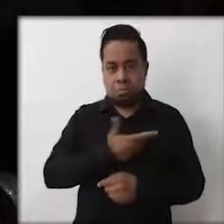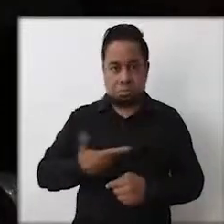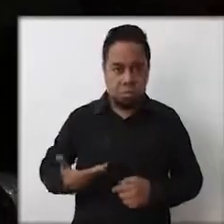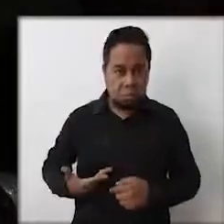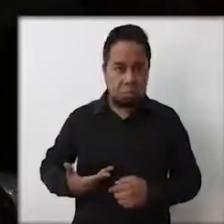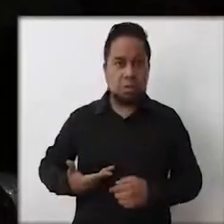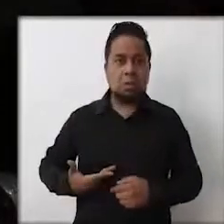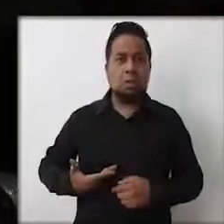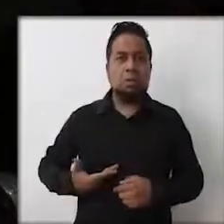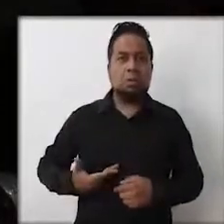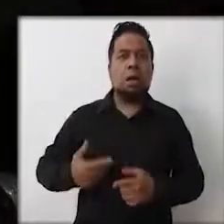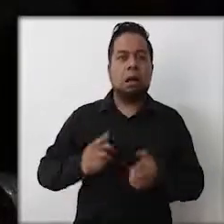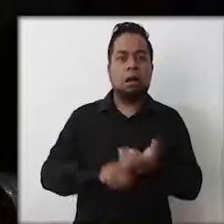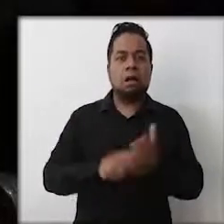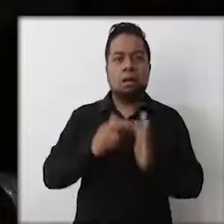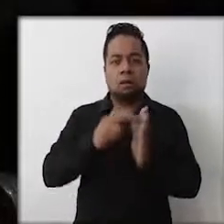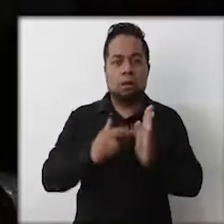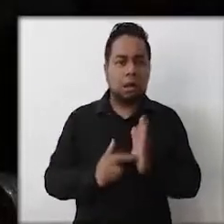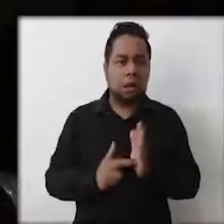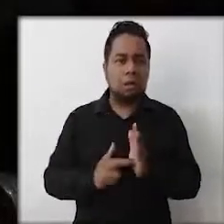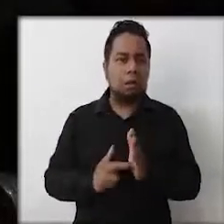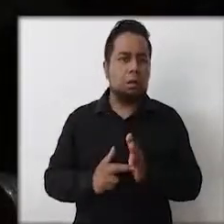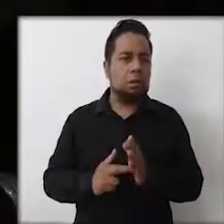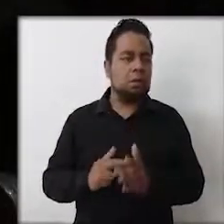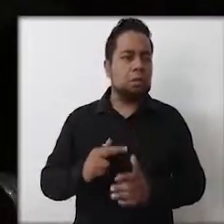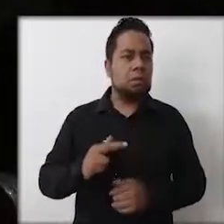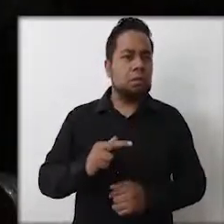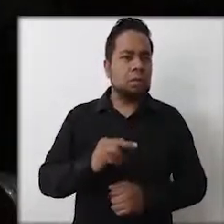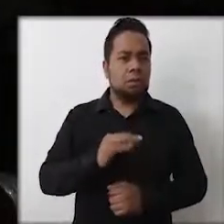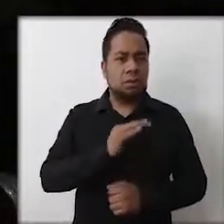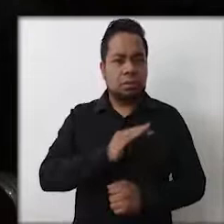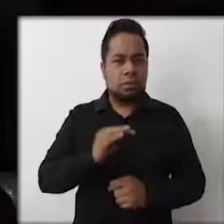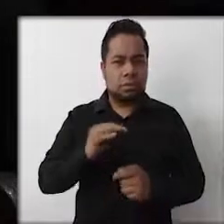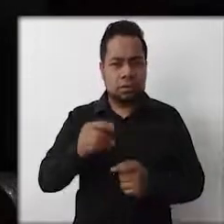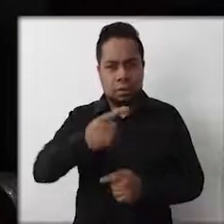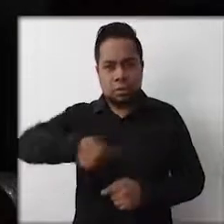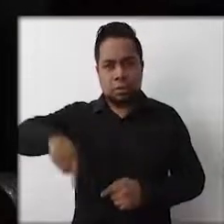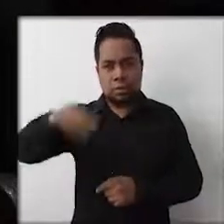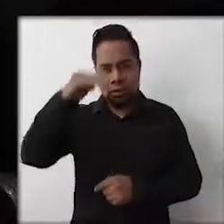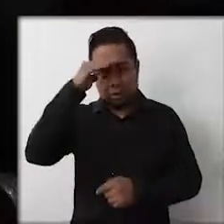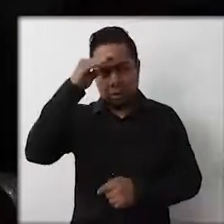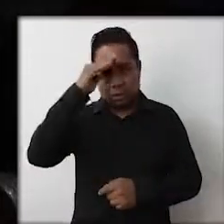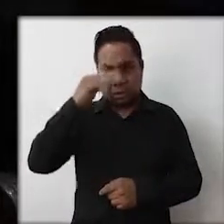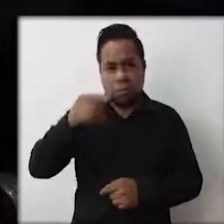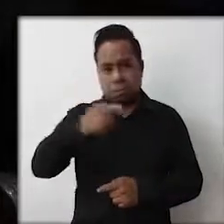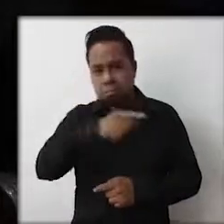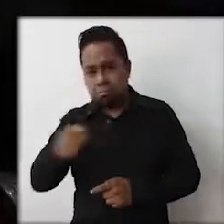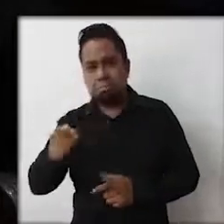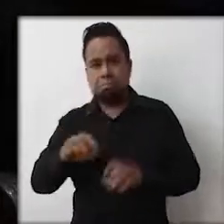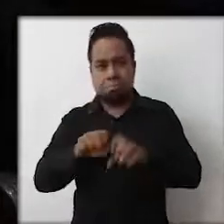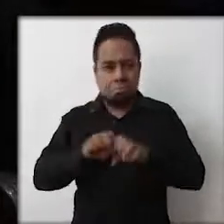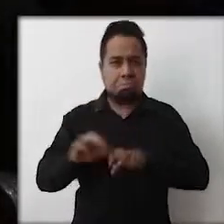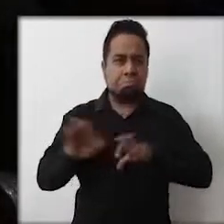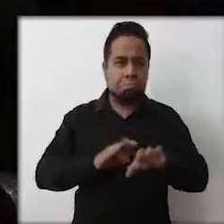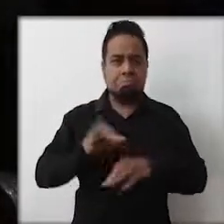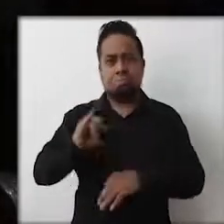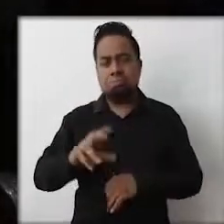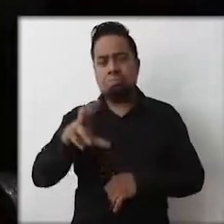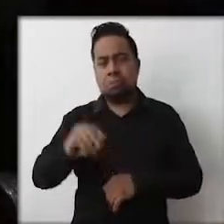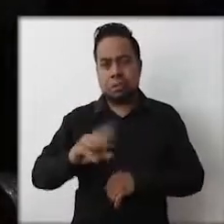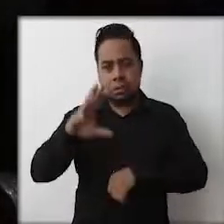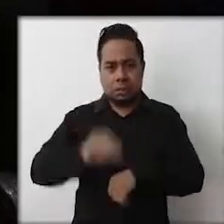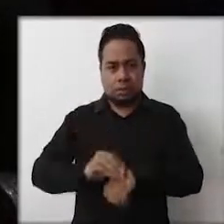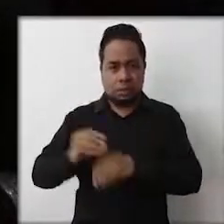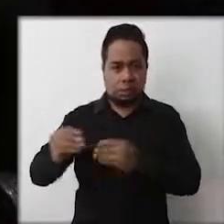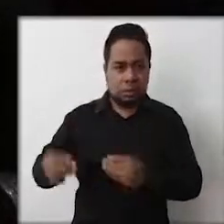la hacienda municipal, cosa que en otros años no existía. Habrá que perfeccionar y habrá